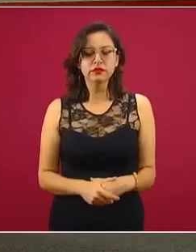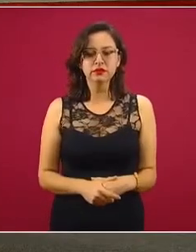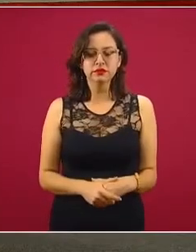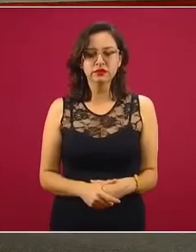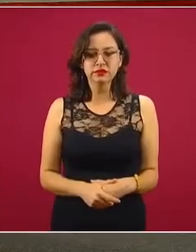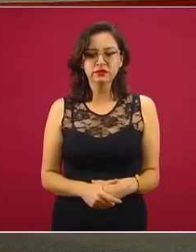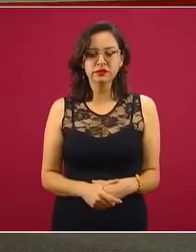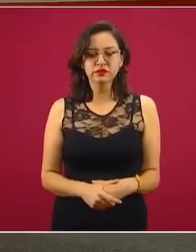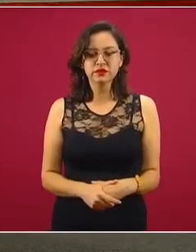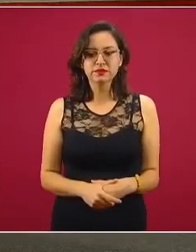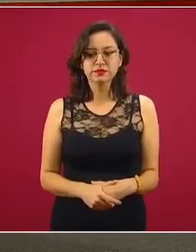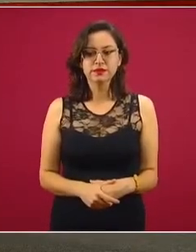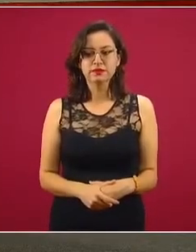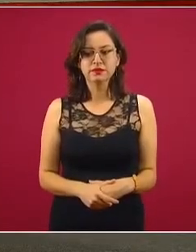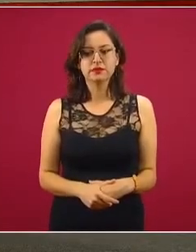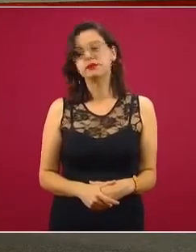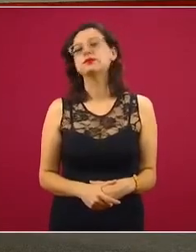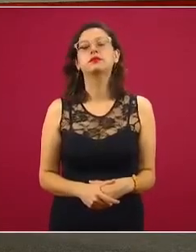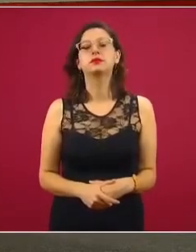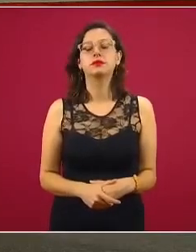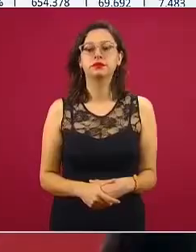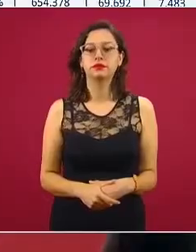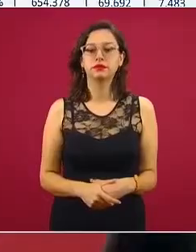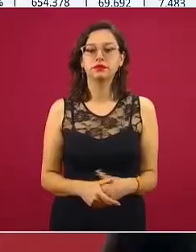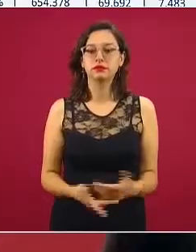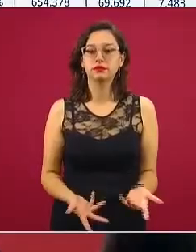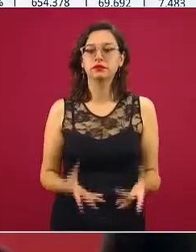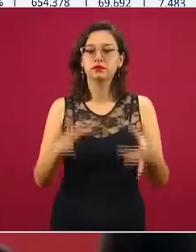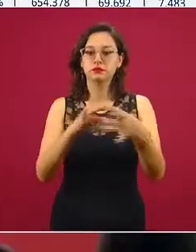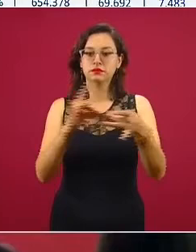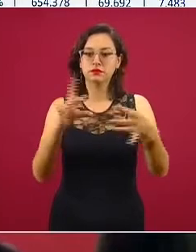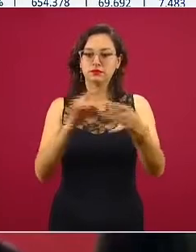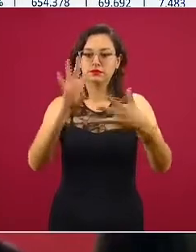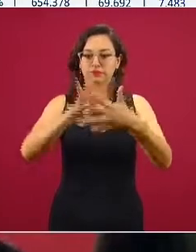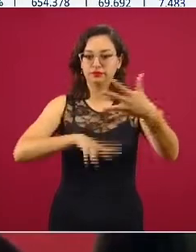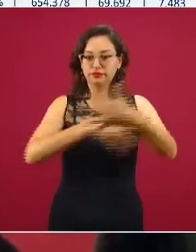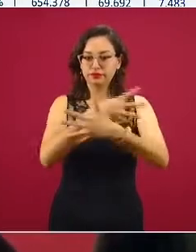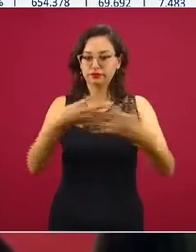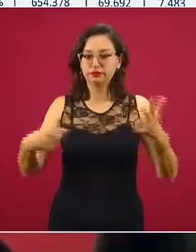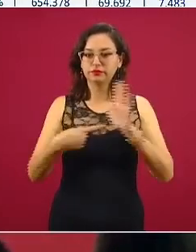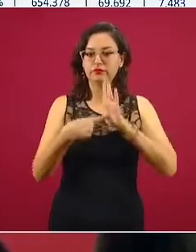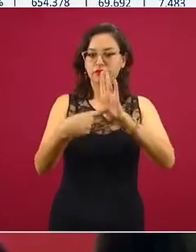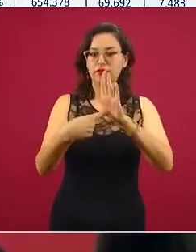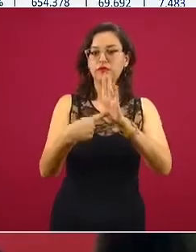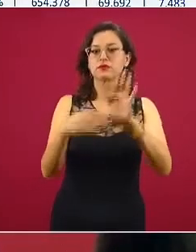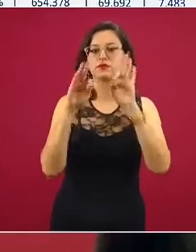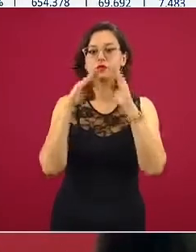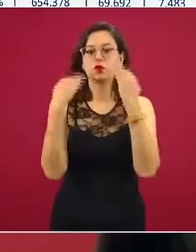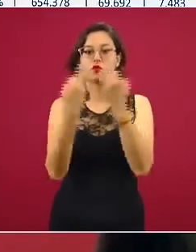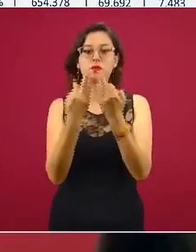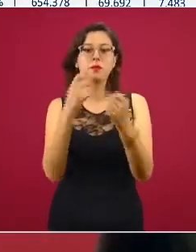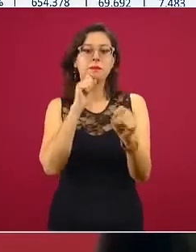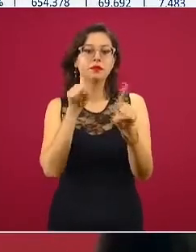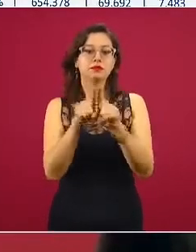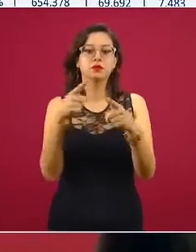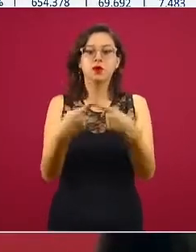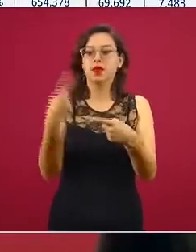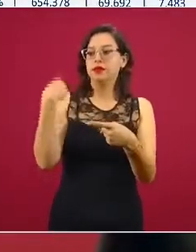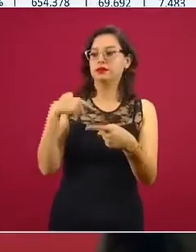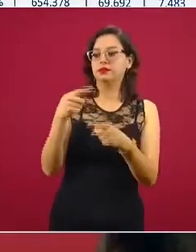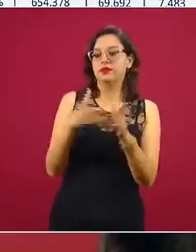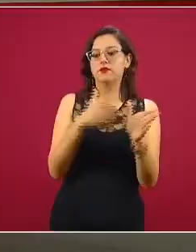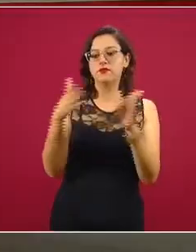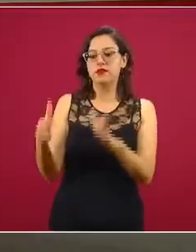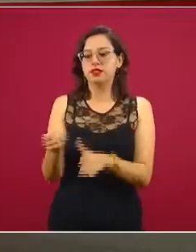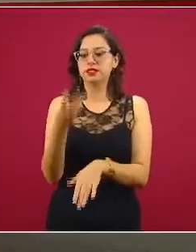Miren, esta tabla es para explicarles la dinámica, pero como he dicho, y lo dijimos con antelación a la fase 3,